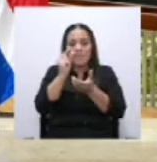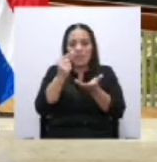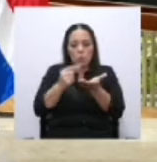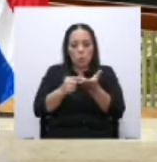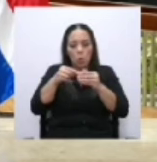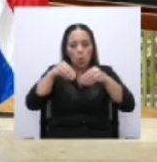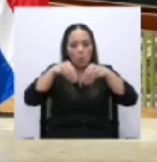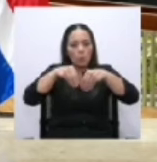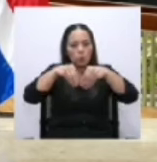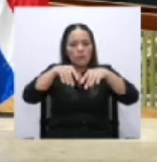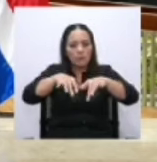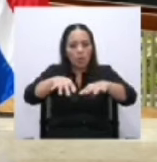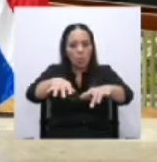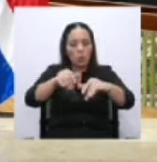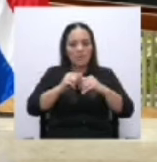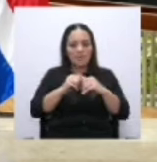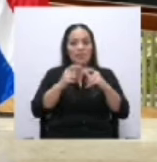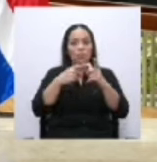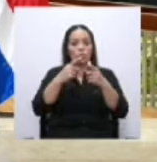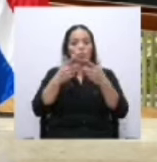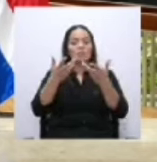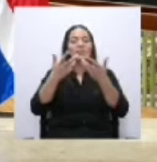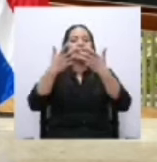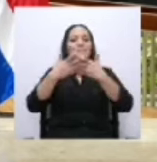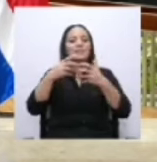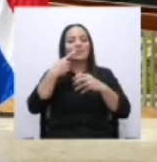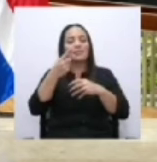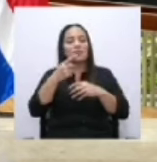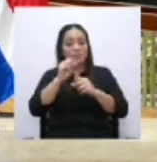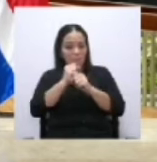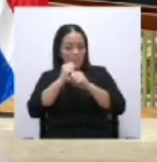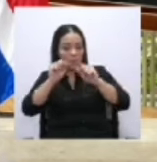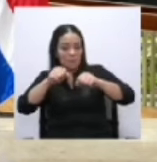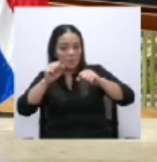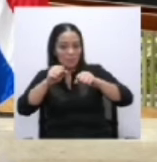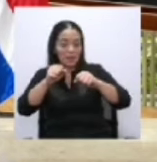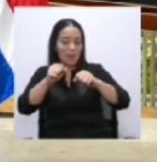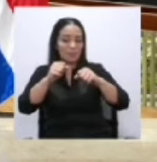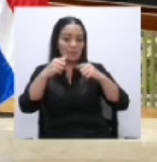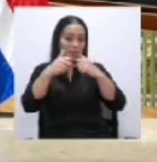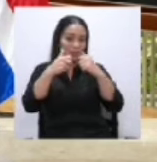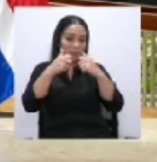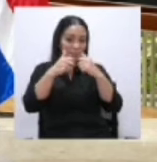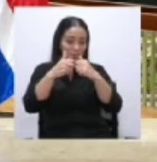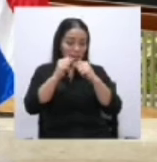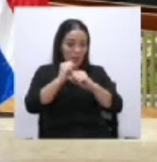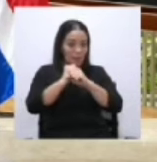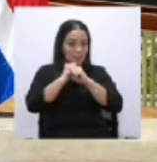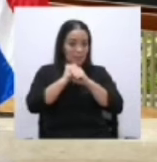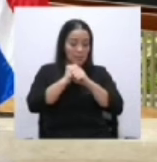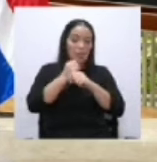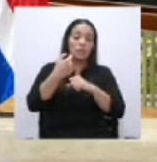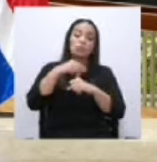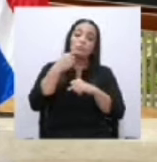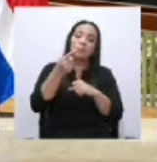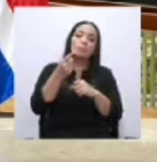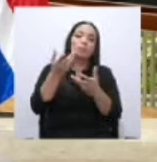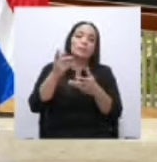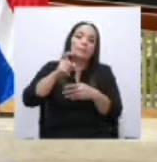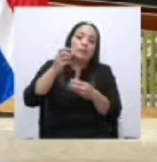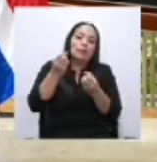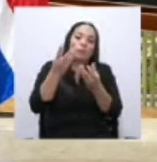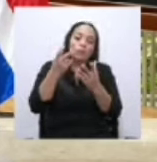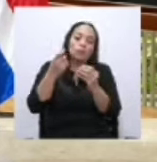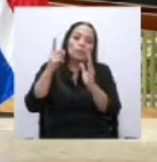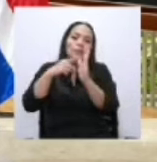decir es, ¿me puede garantizar la capacidad de generación eléctrica? Y nosotros les decimos, de ahí, es que se ocupan miles de millones